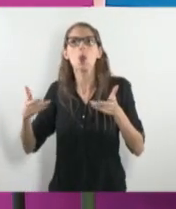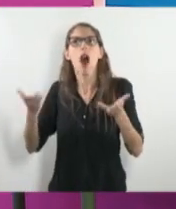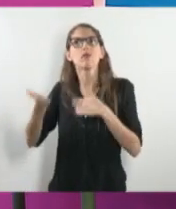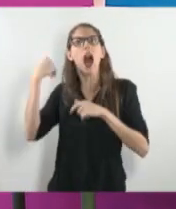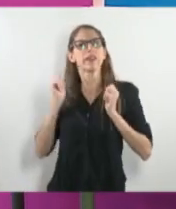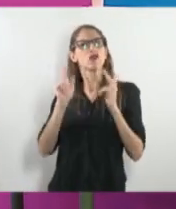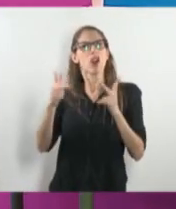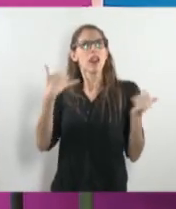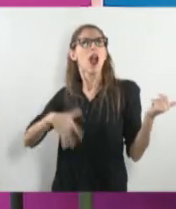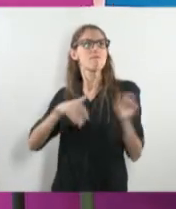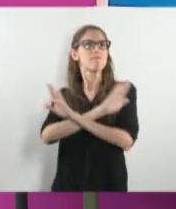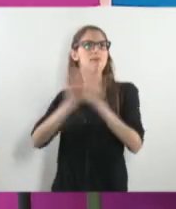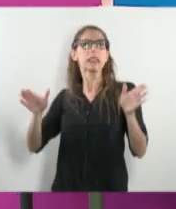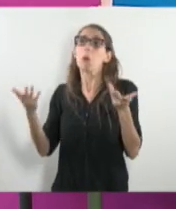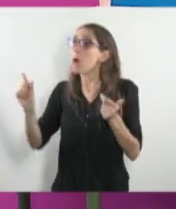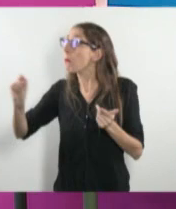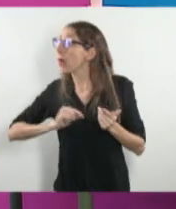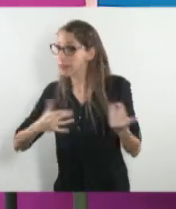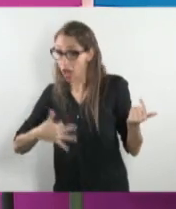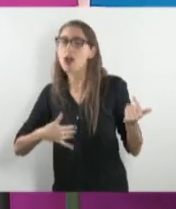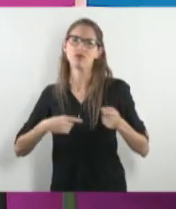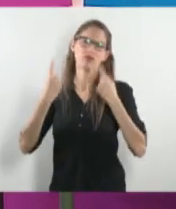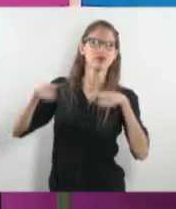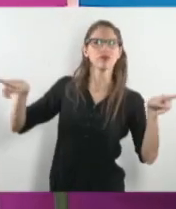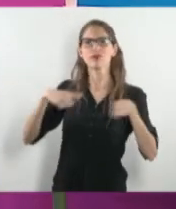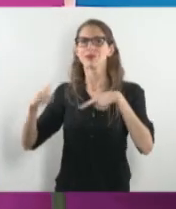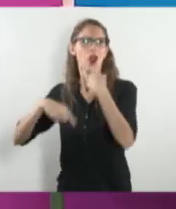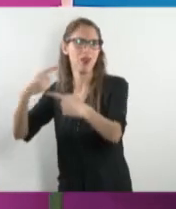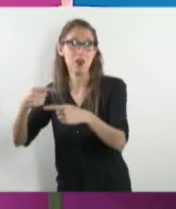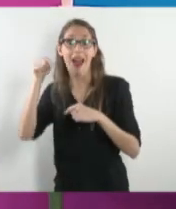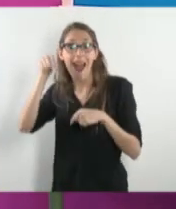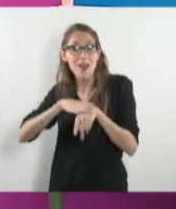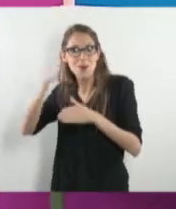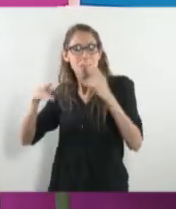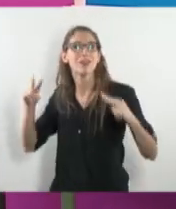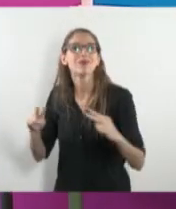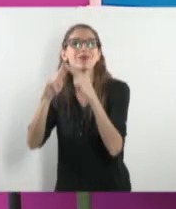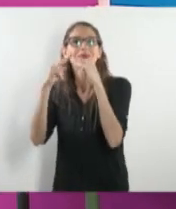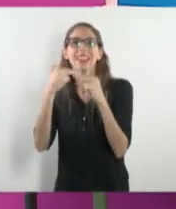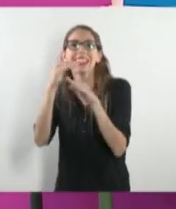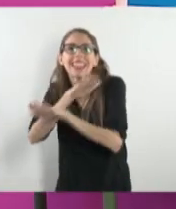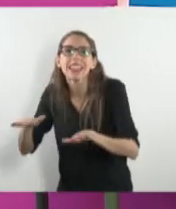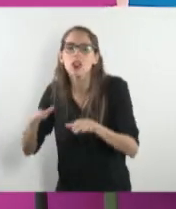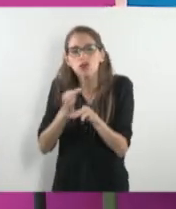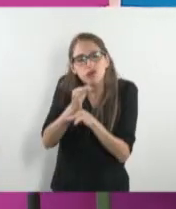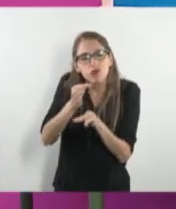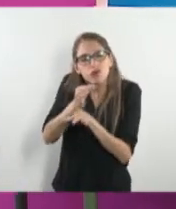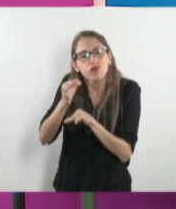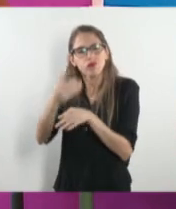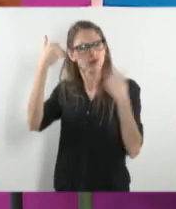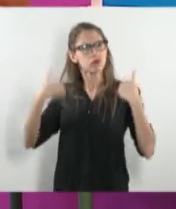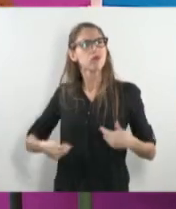Uh-huh. Y se reencuentra con sus hijos y a ellos les da consejos uh-huh. de padre, de hombre,